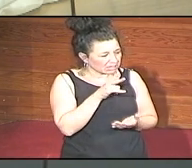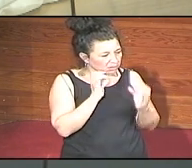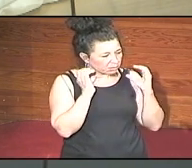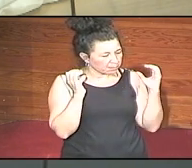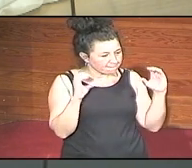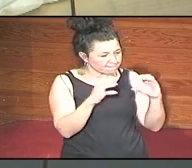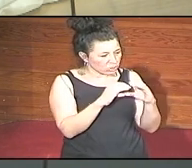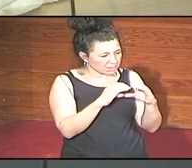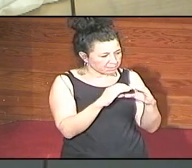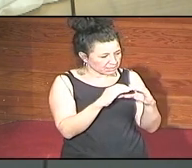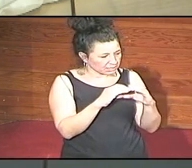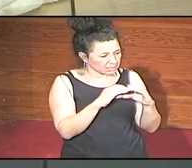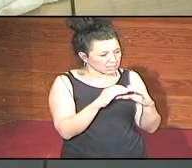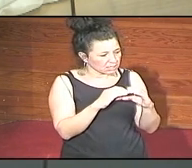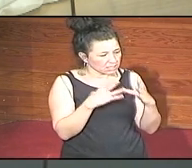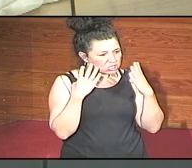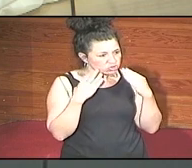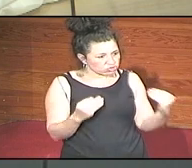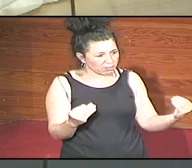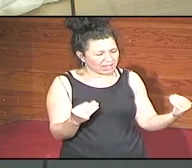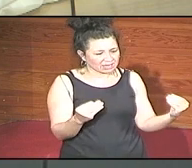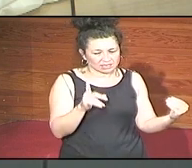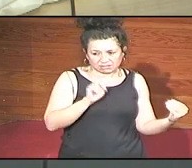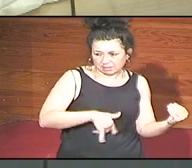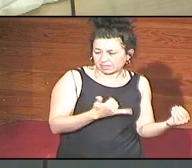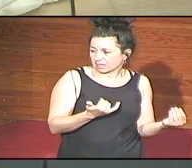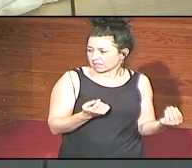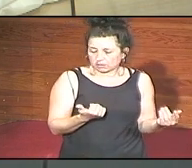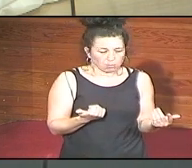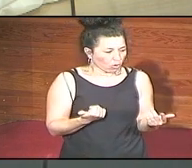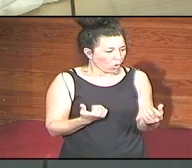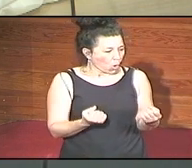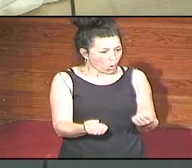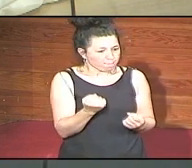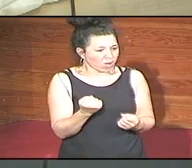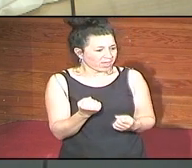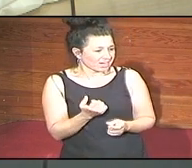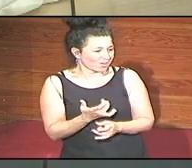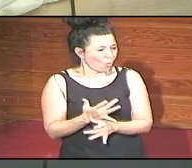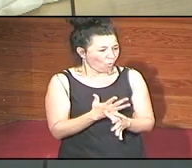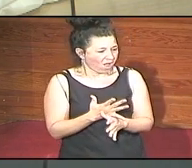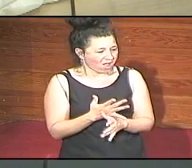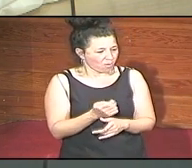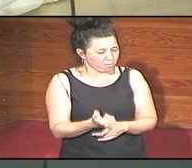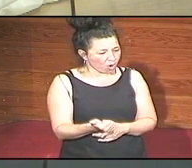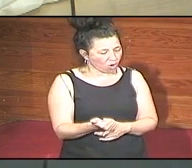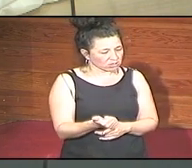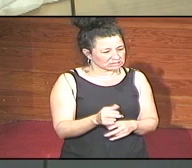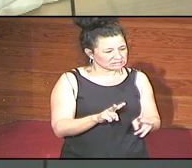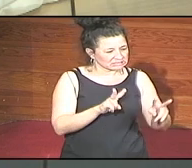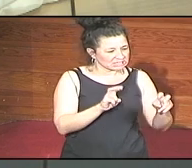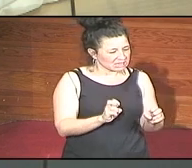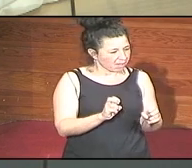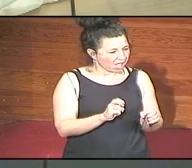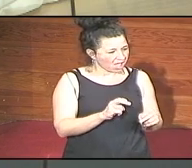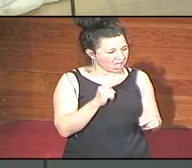nada que ver con los somalia que también son al shabab bueno ves que es un juego de poderes también es eso es una cuestión y hadise de yihadismo